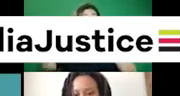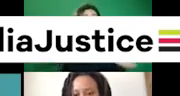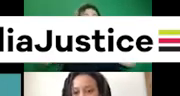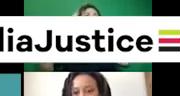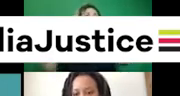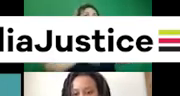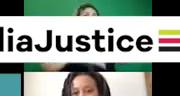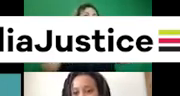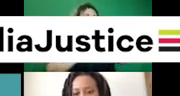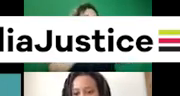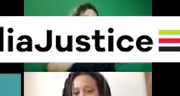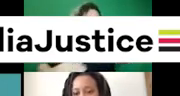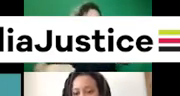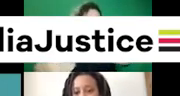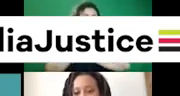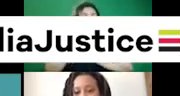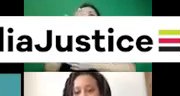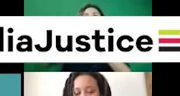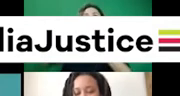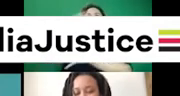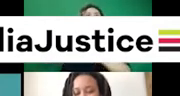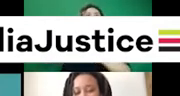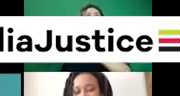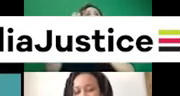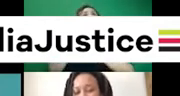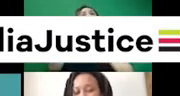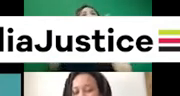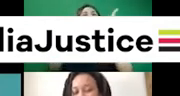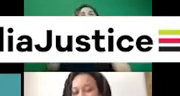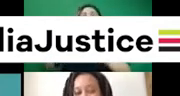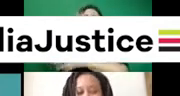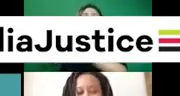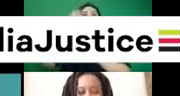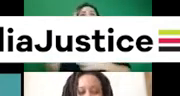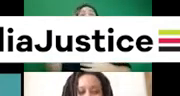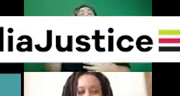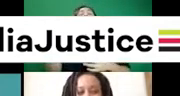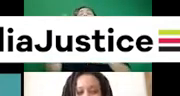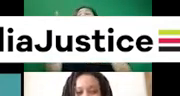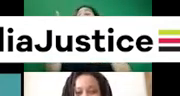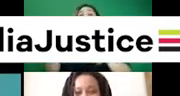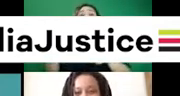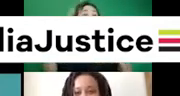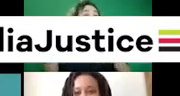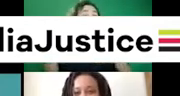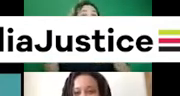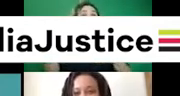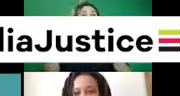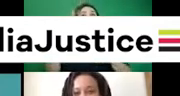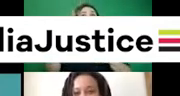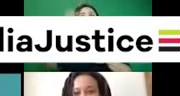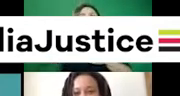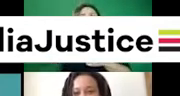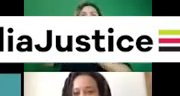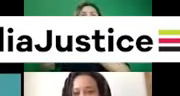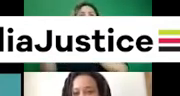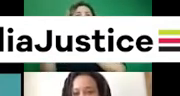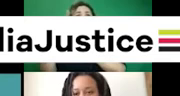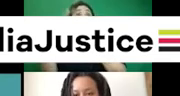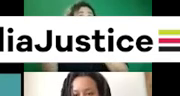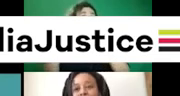el fin de semana que estaban en la playa y pasándola con unos amigos y la